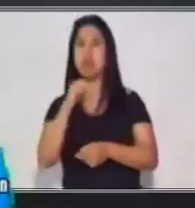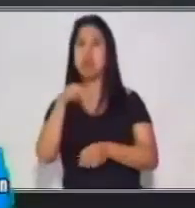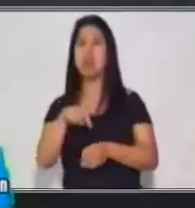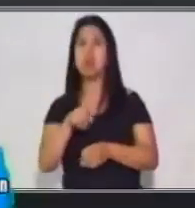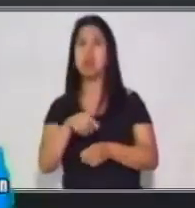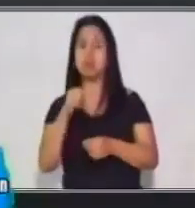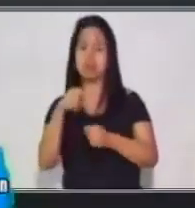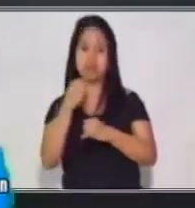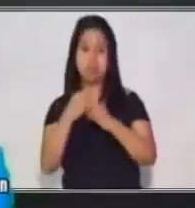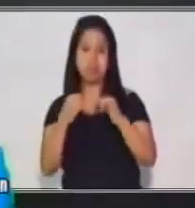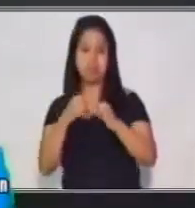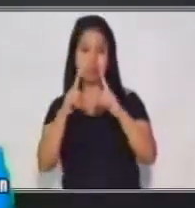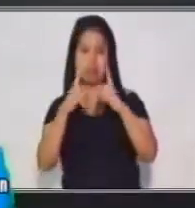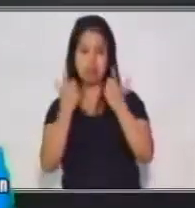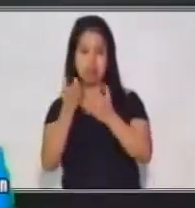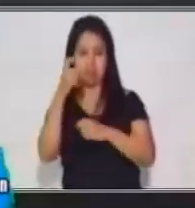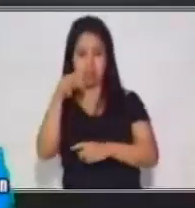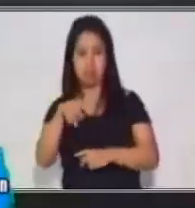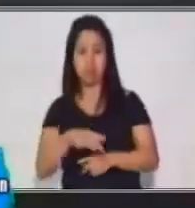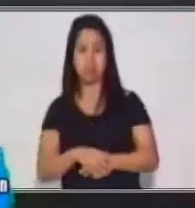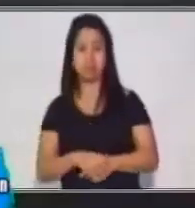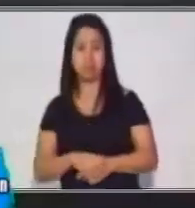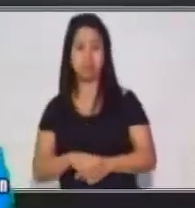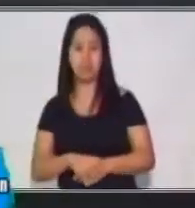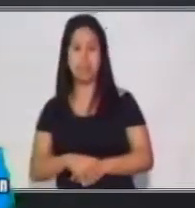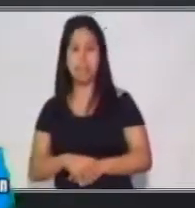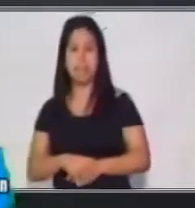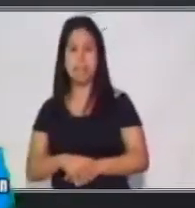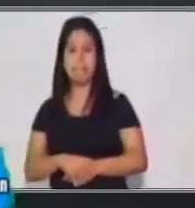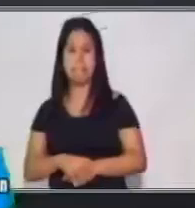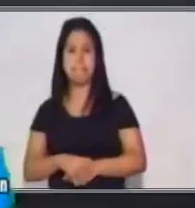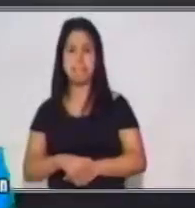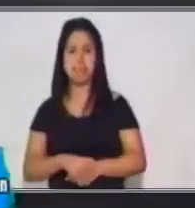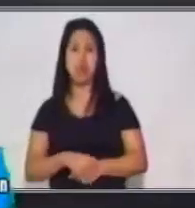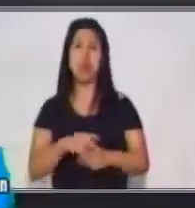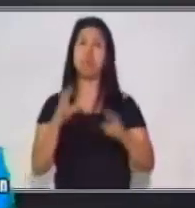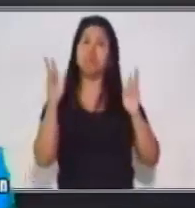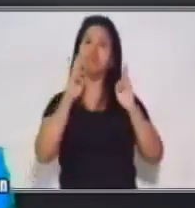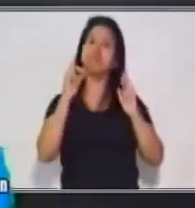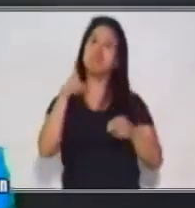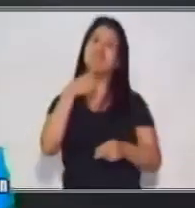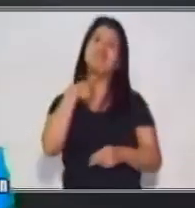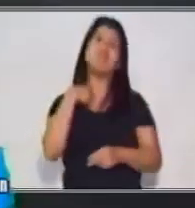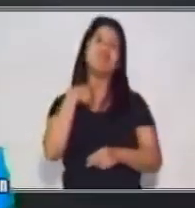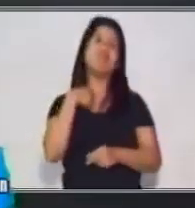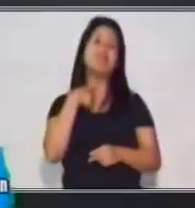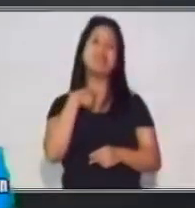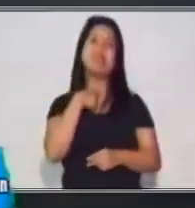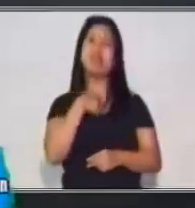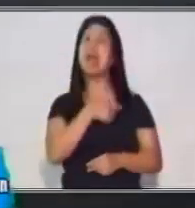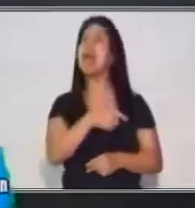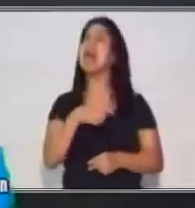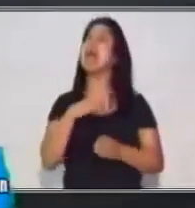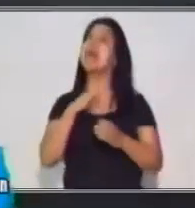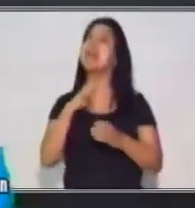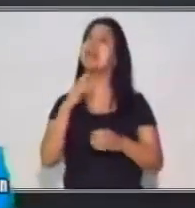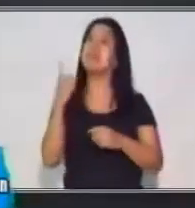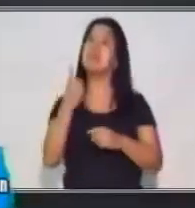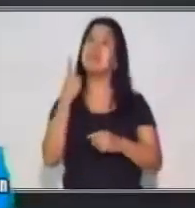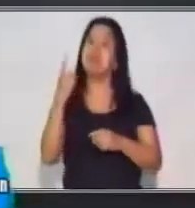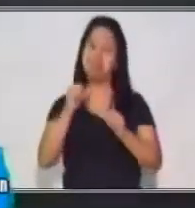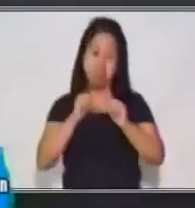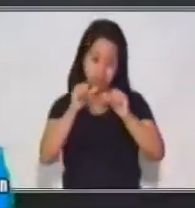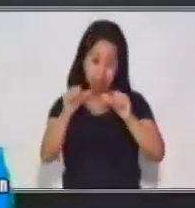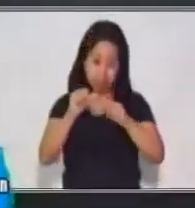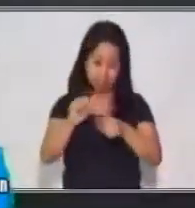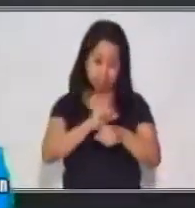tú te des cuenta de dónde salen esos números. No nos los inventamos, sino que salen de una encuesta, de una información